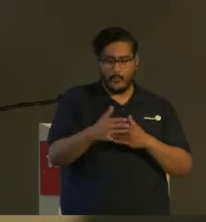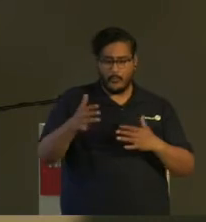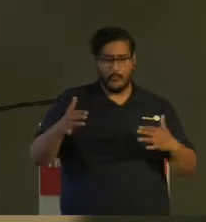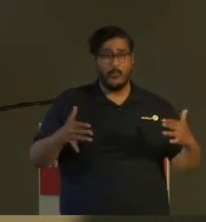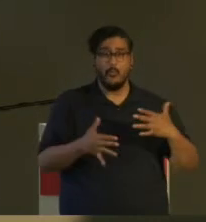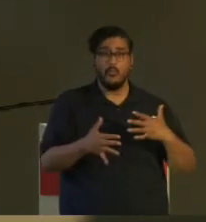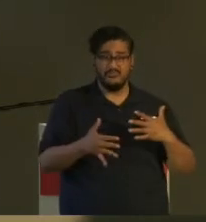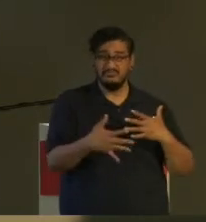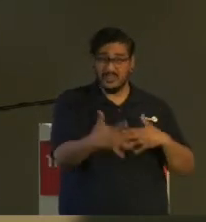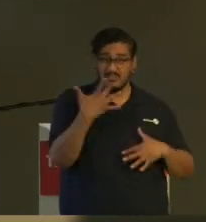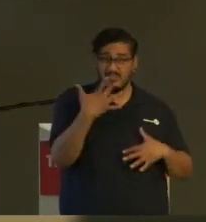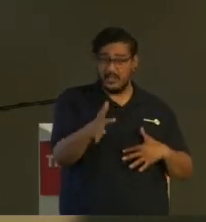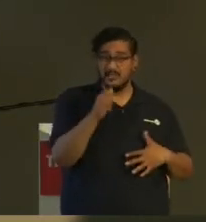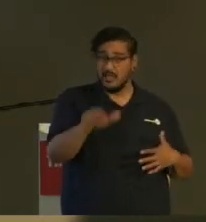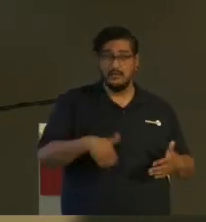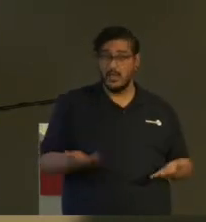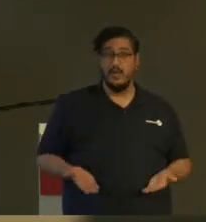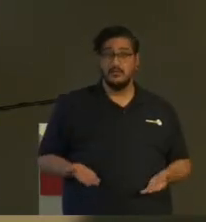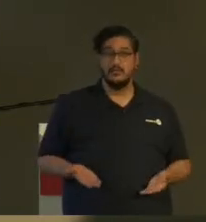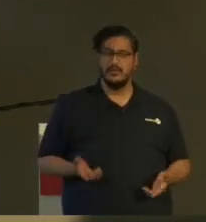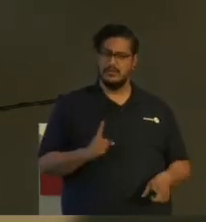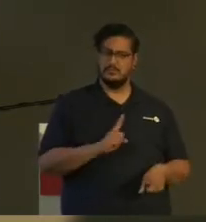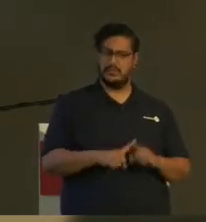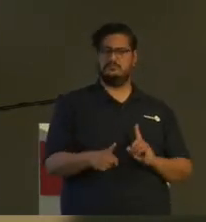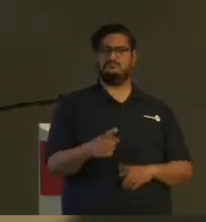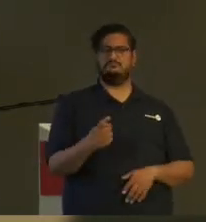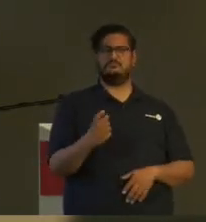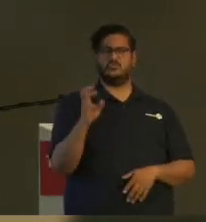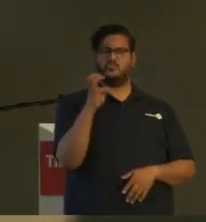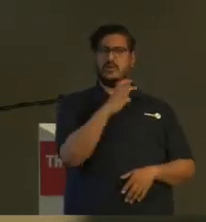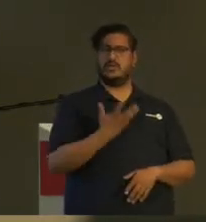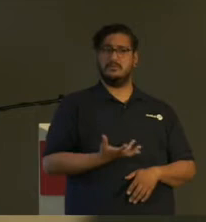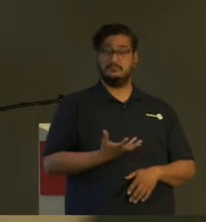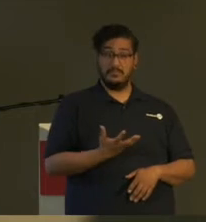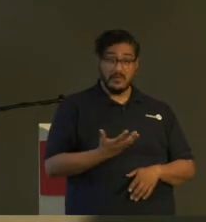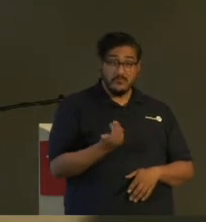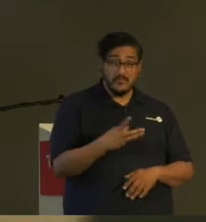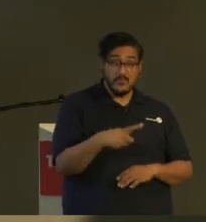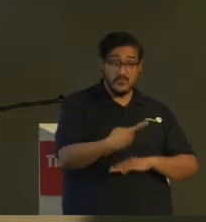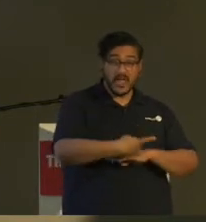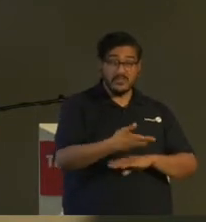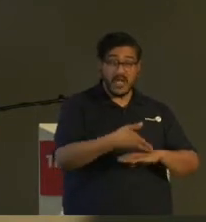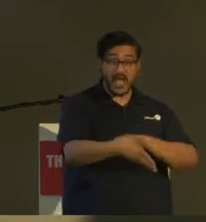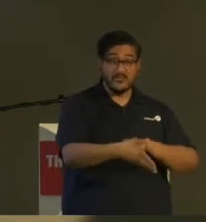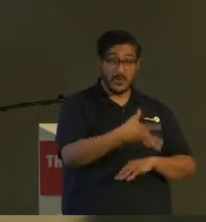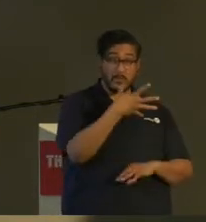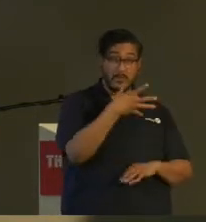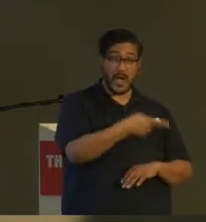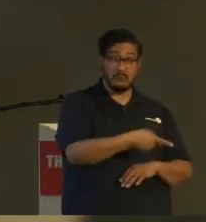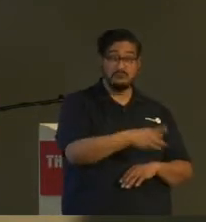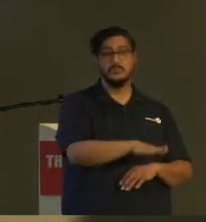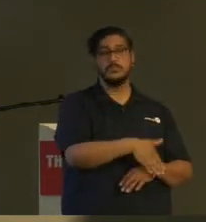salvaban de la muerte. Extrañamente, la madre murió a los pocos días. Desde que parió, se había